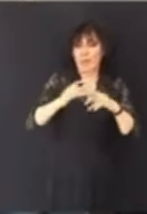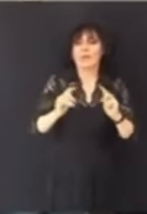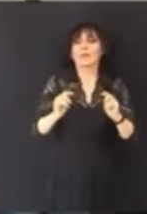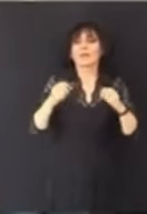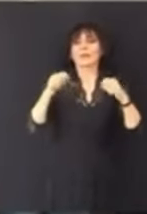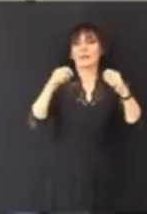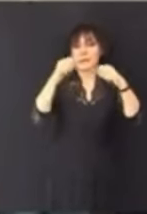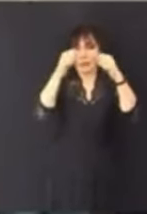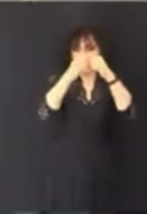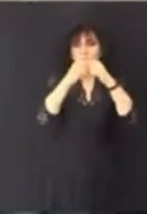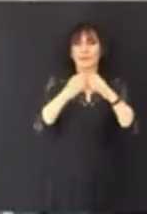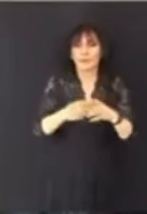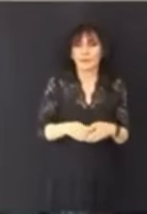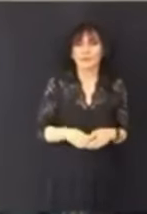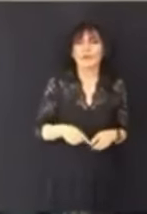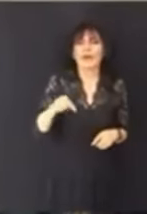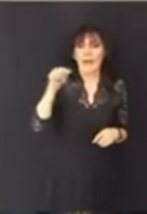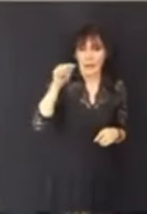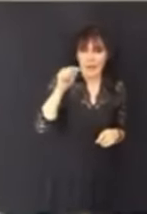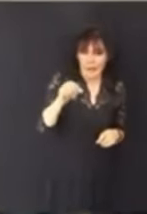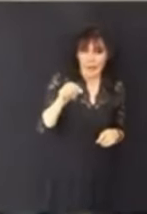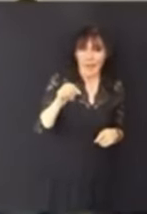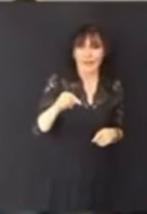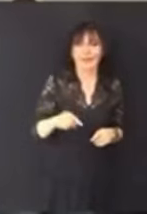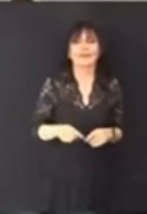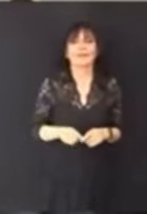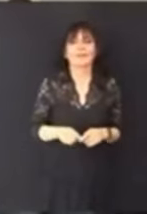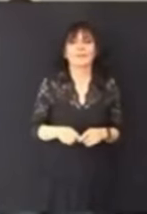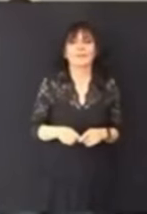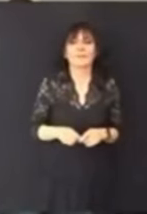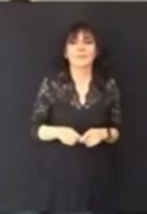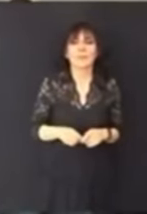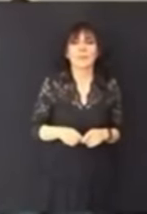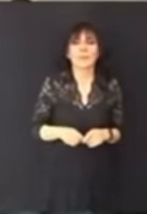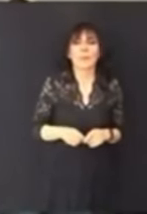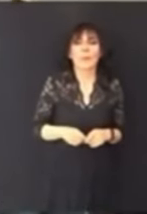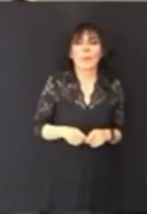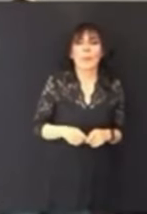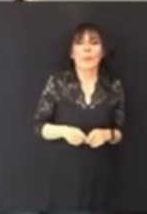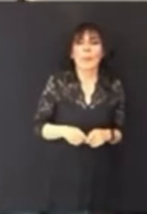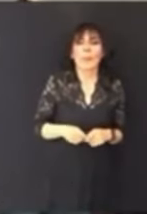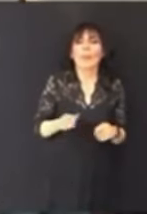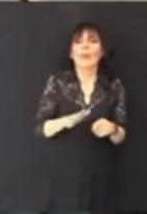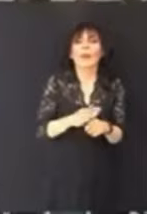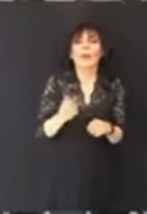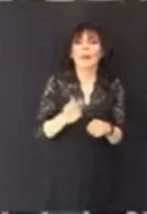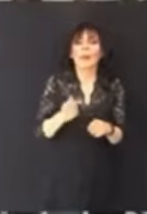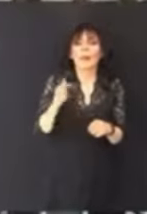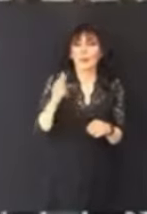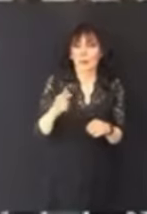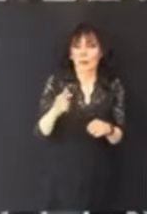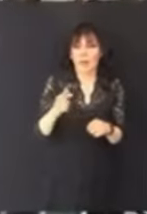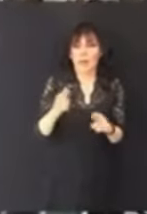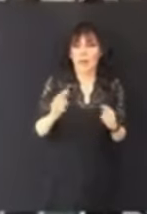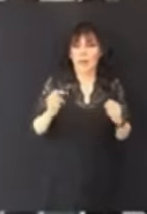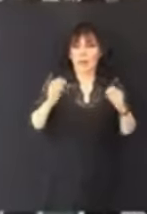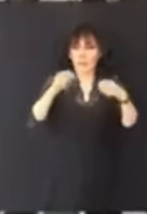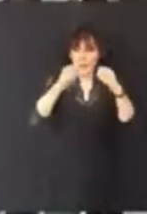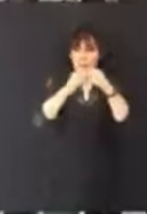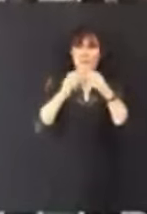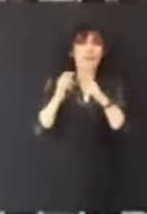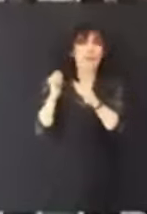darle todo el potencial que requiere, algo que tiene este sitio